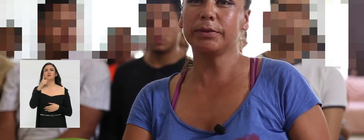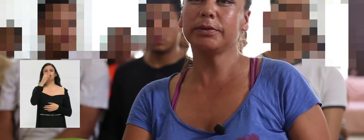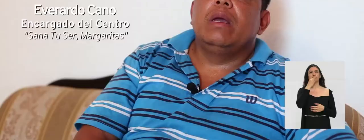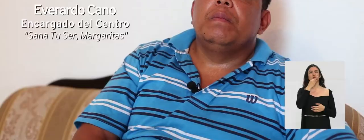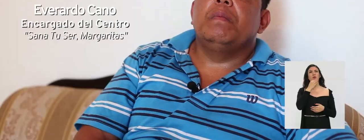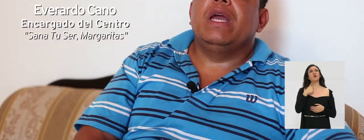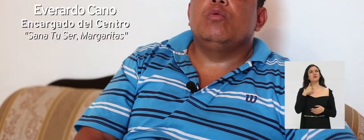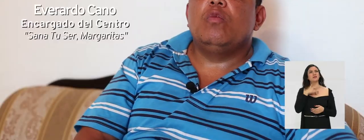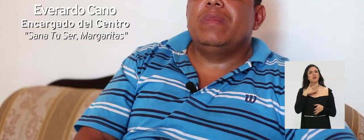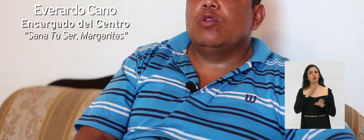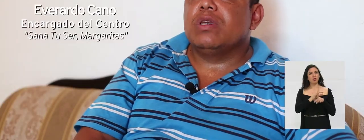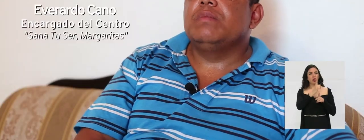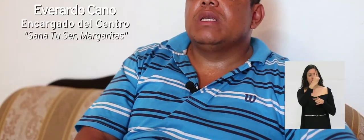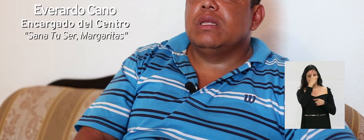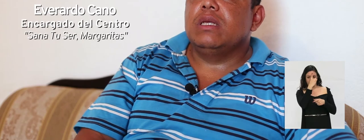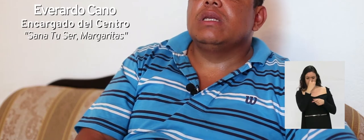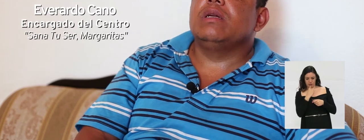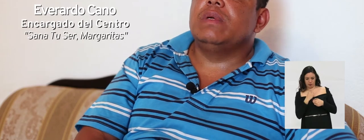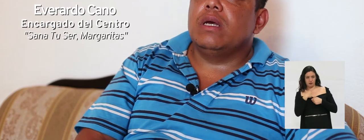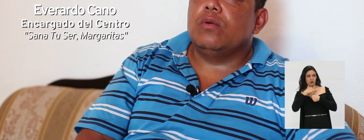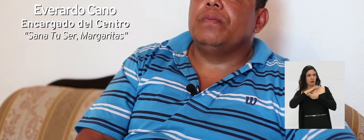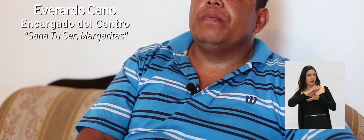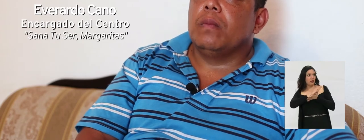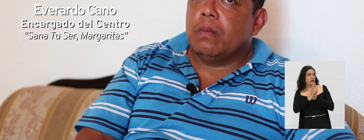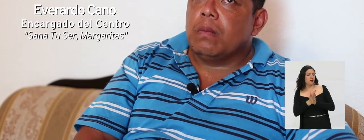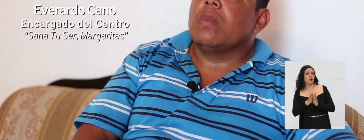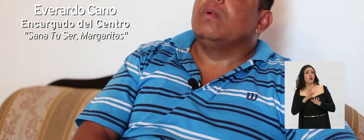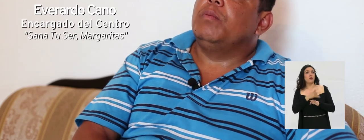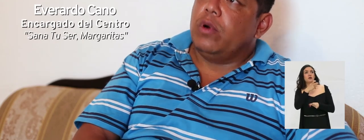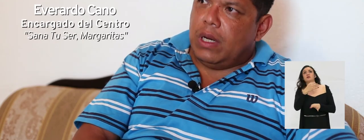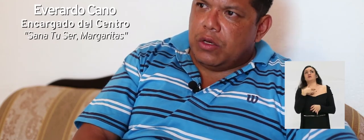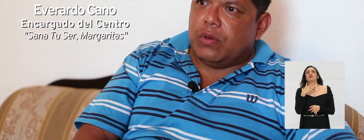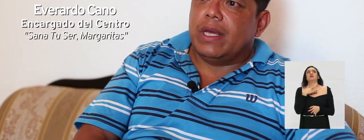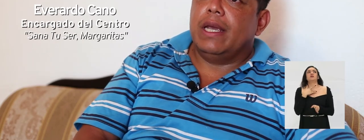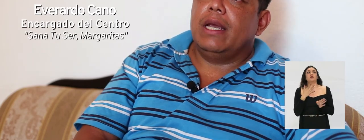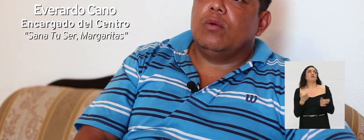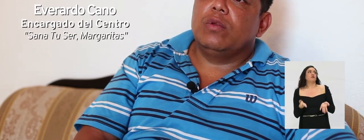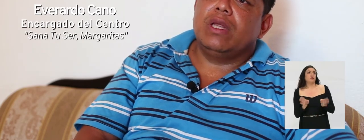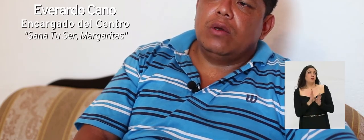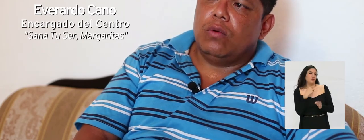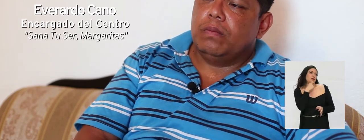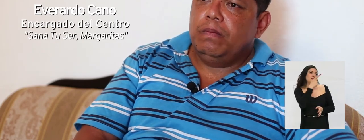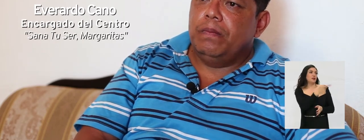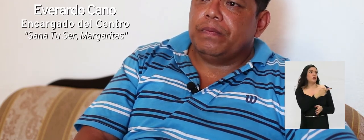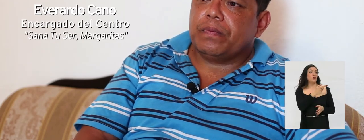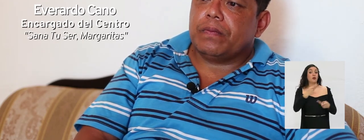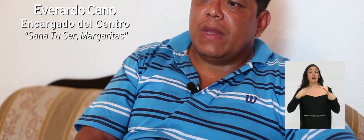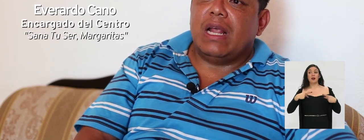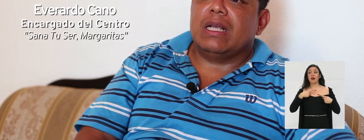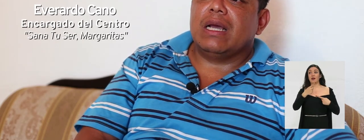a Dios. En un momento sí me sentí discriminado. Por el hecho de que, como te digo,